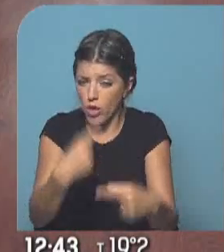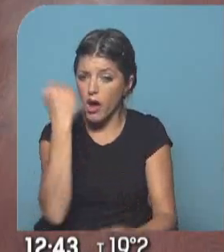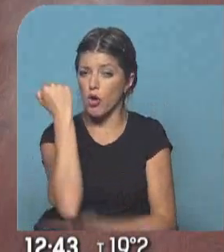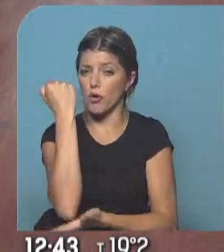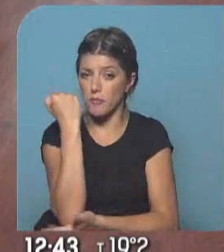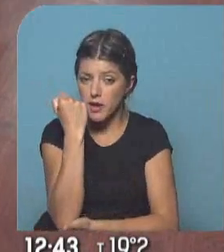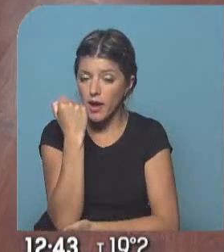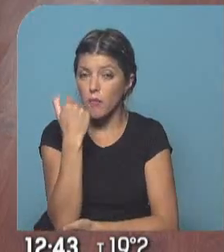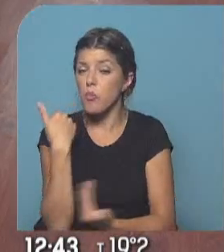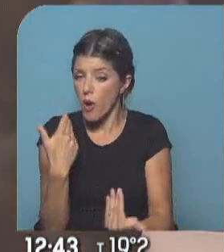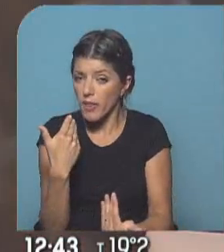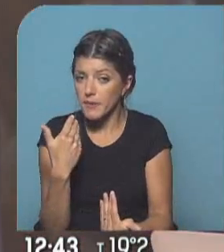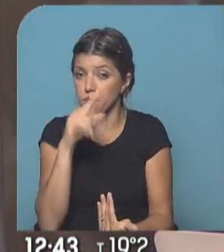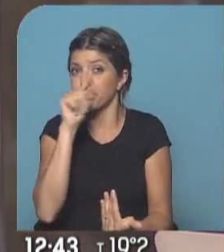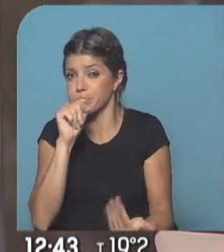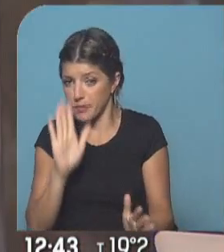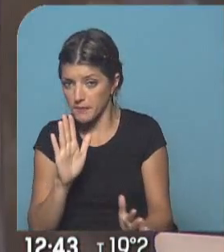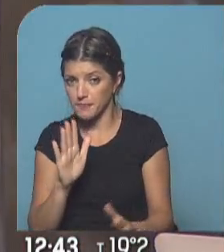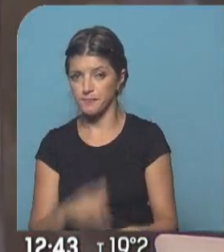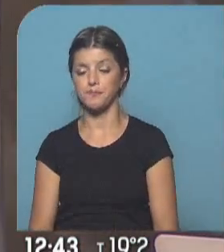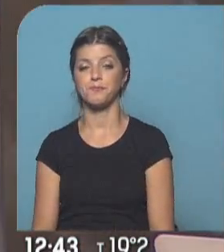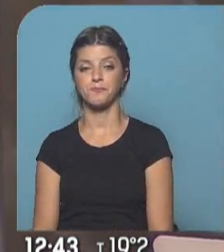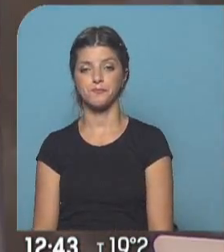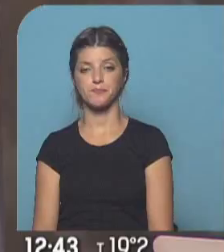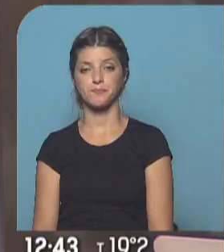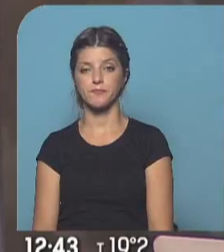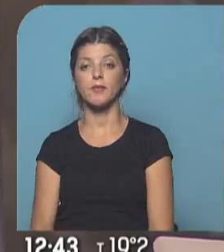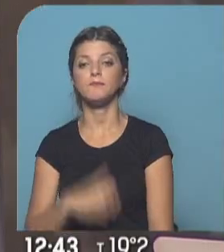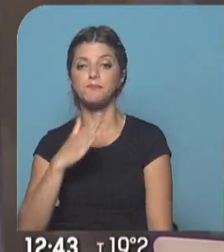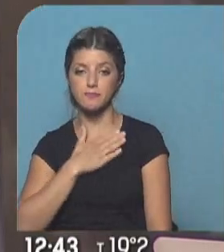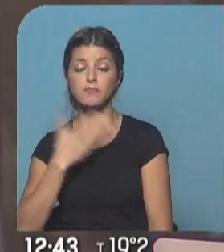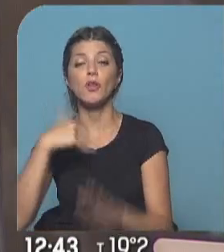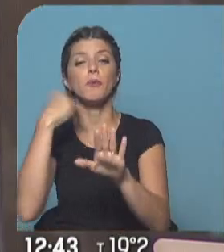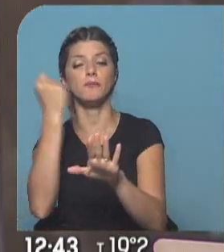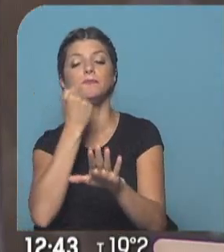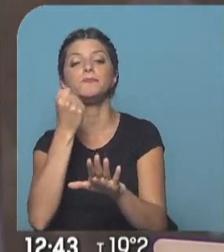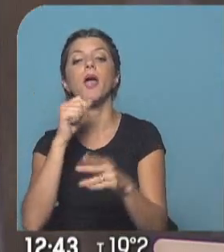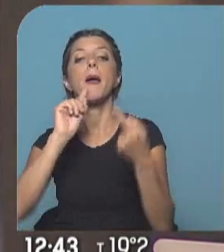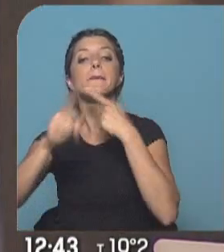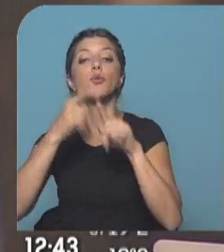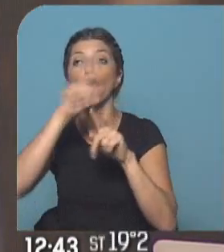o está en condición de hacerlo. En esto me parece que lo fundamental son las relaciones internacionales que pueda tener, si se puede